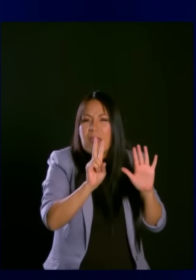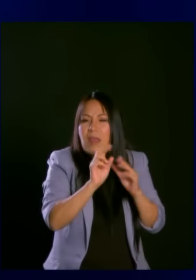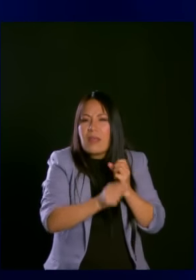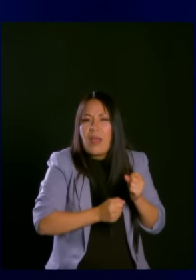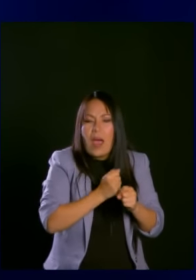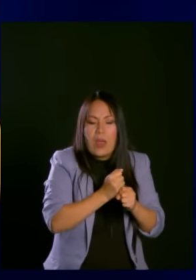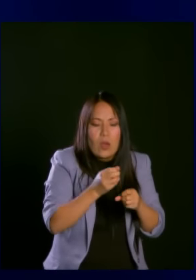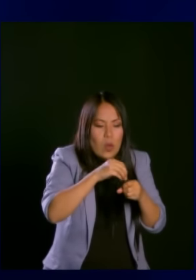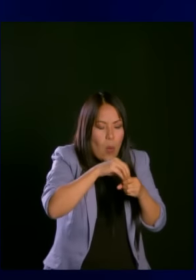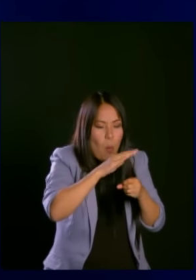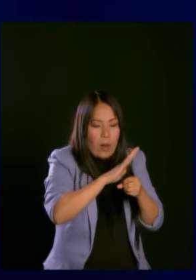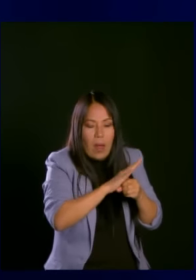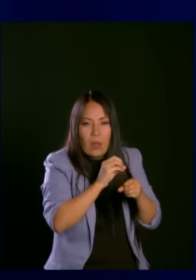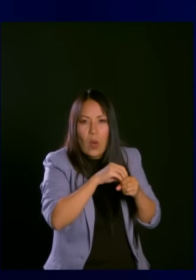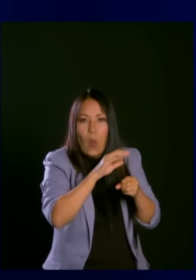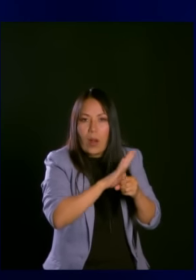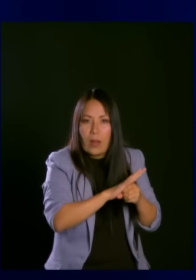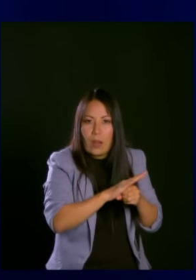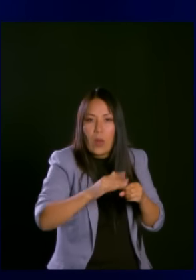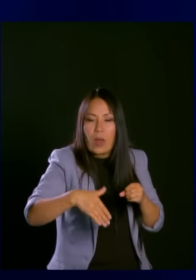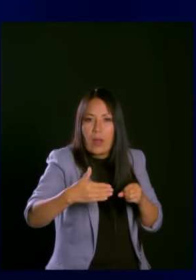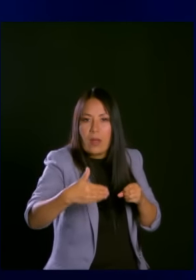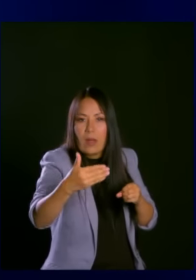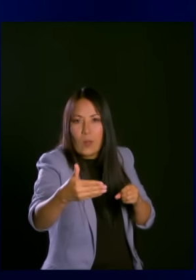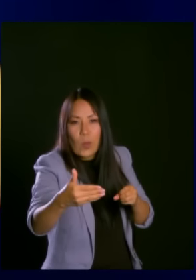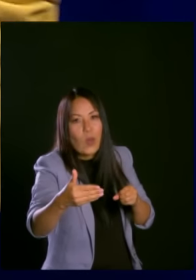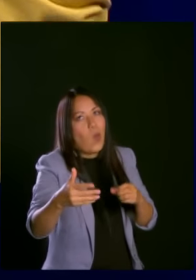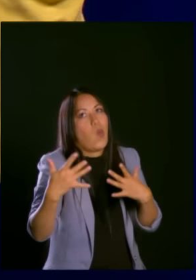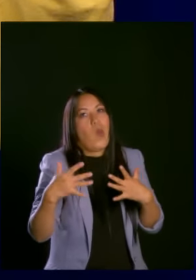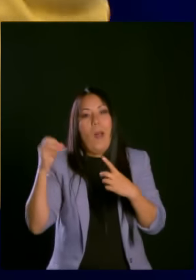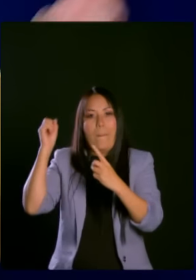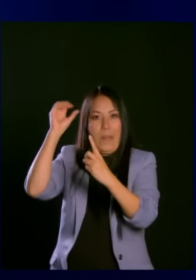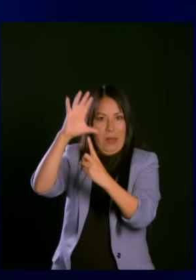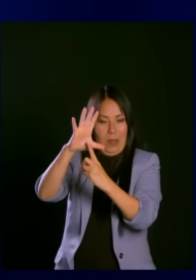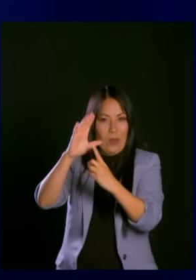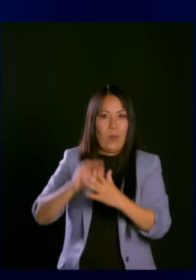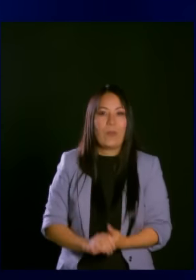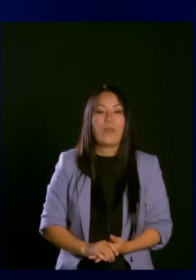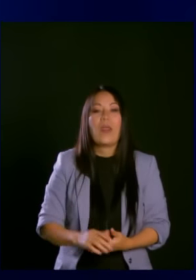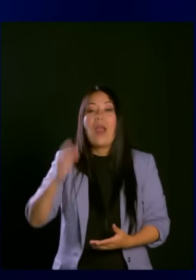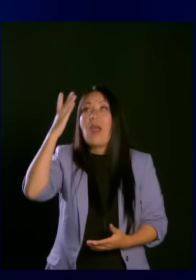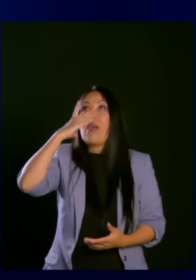lección: siempre que quiero bendecir un necesitado, levanto un soñador.